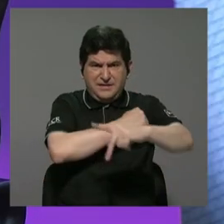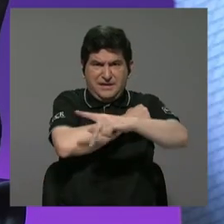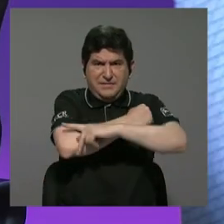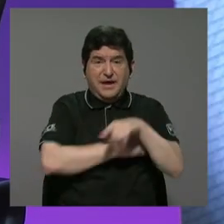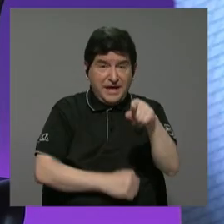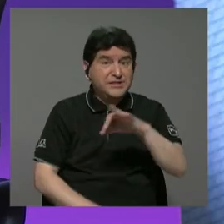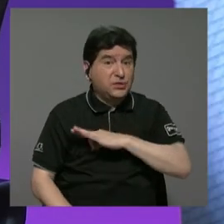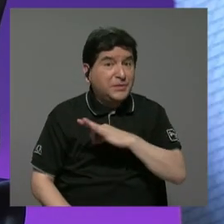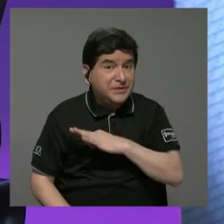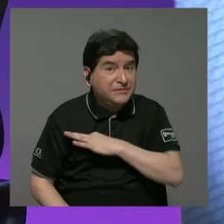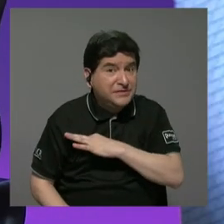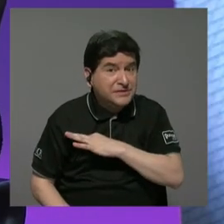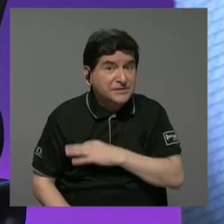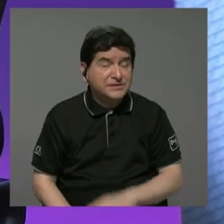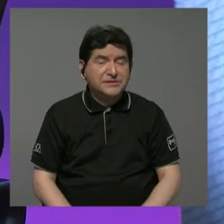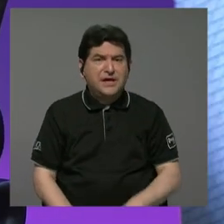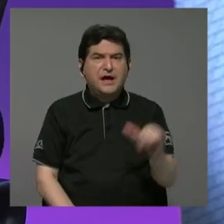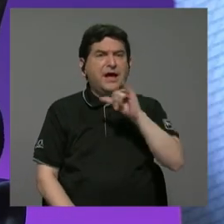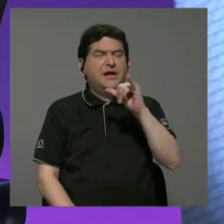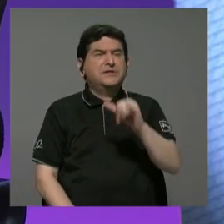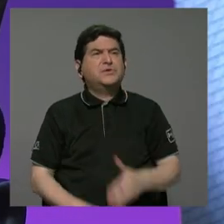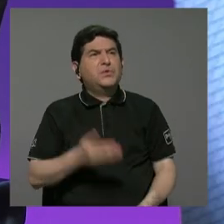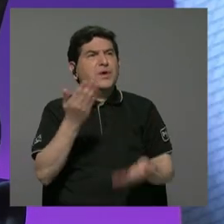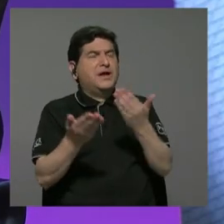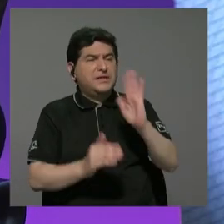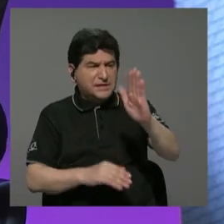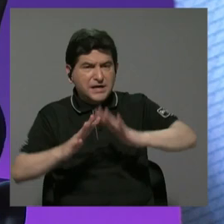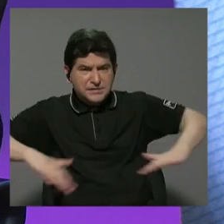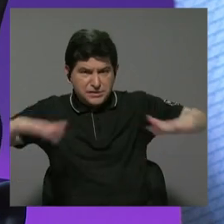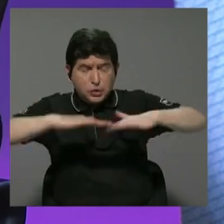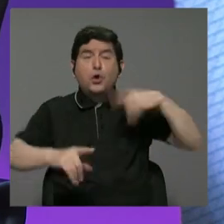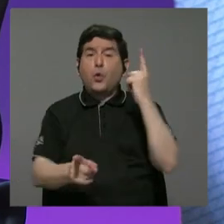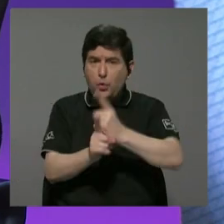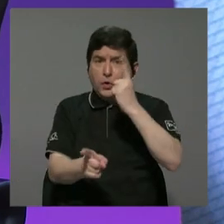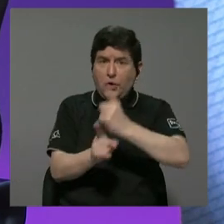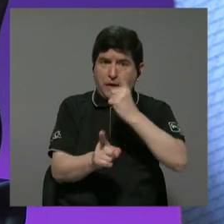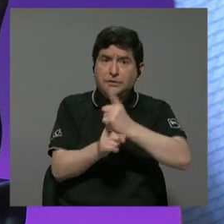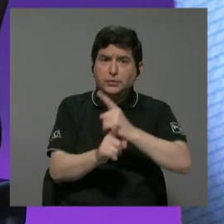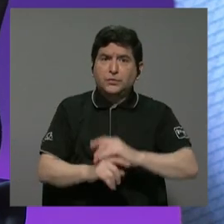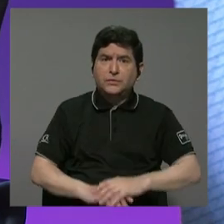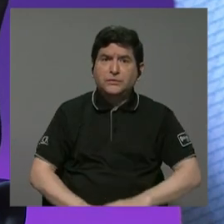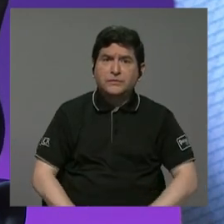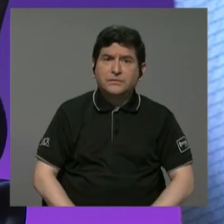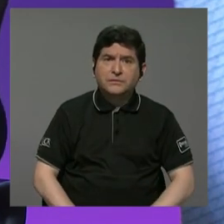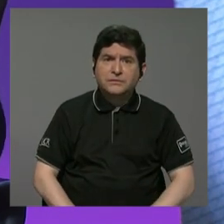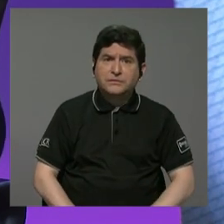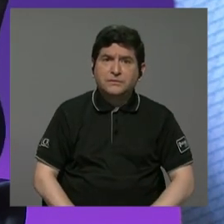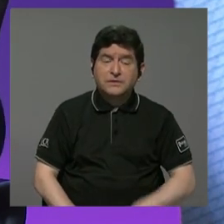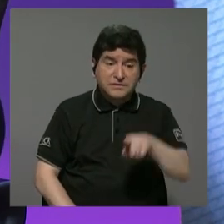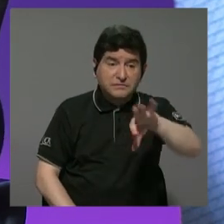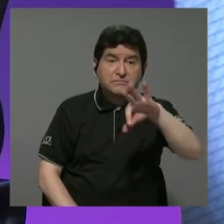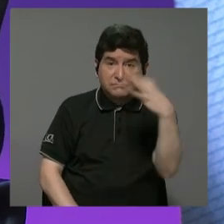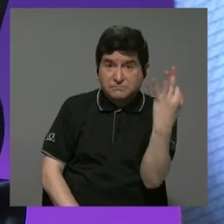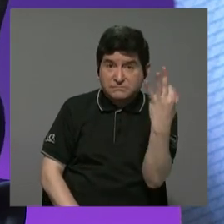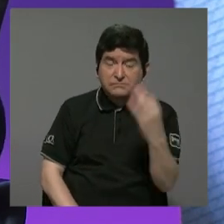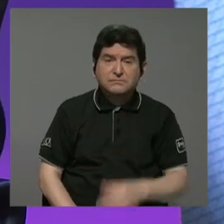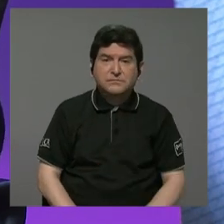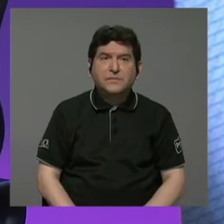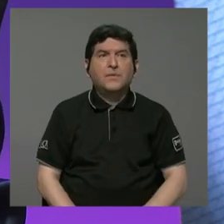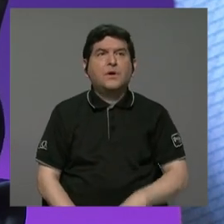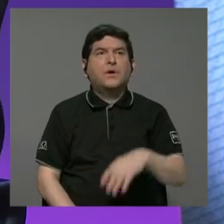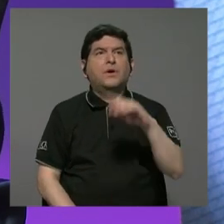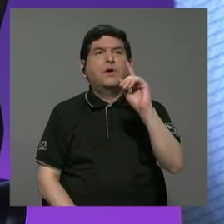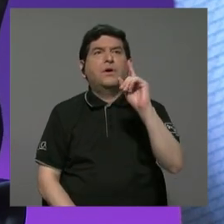conviene, es como llevarlo a su terreno. Absolutamente. Y con esto, entonces, una de